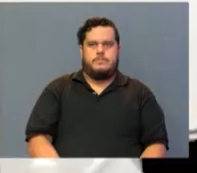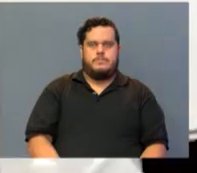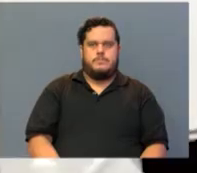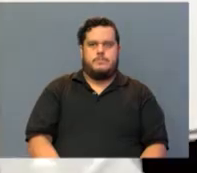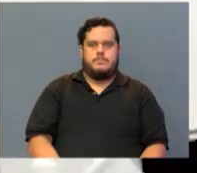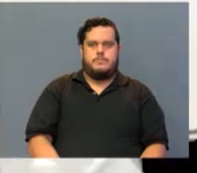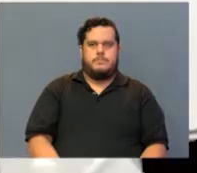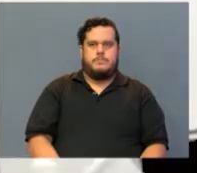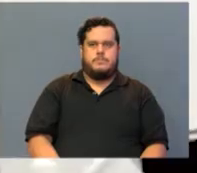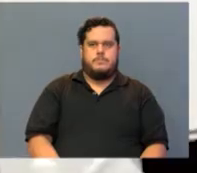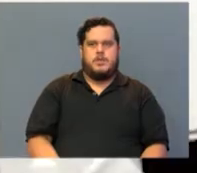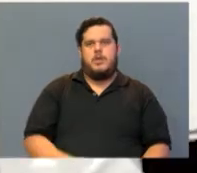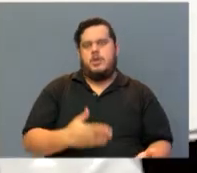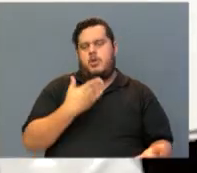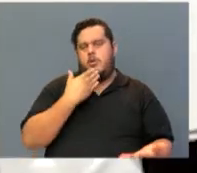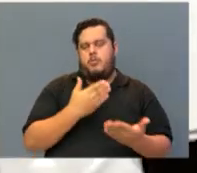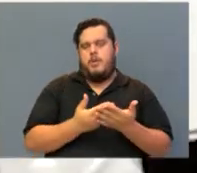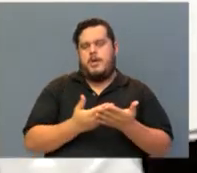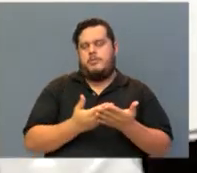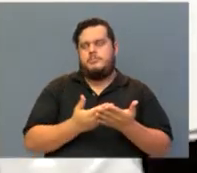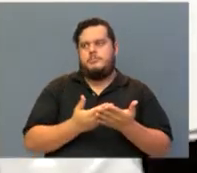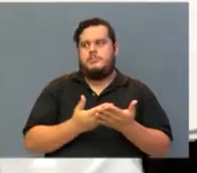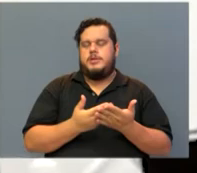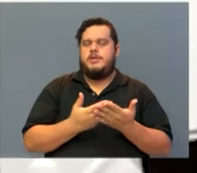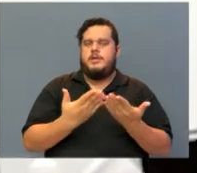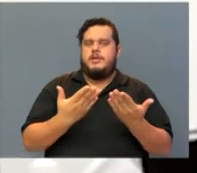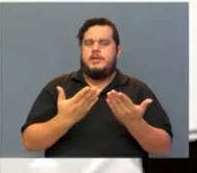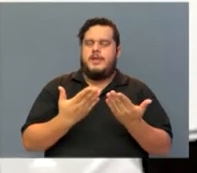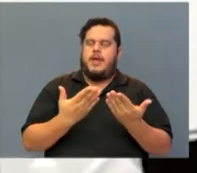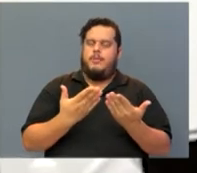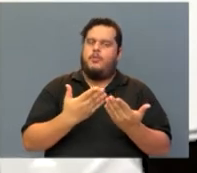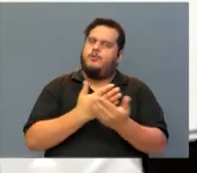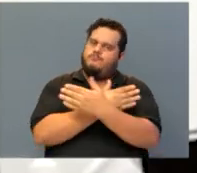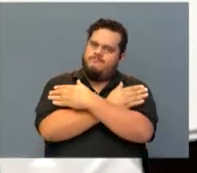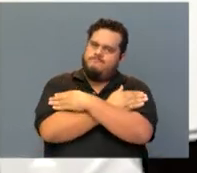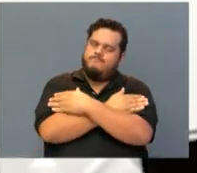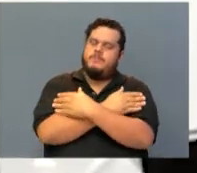Es un halago escuchar que la afición